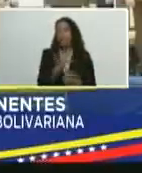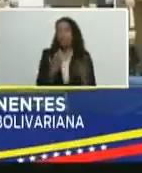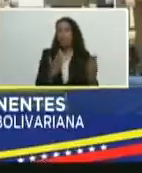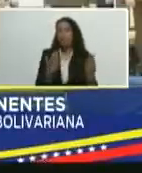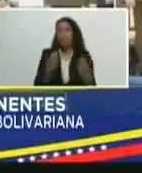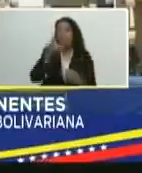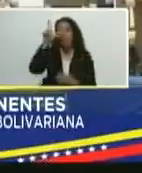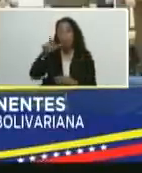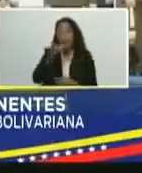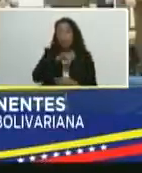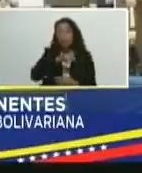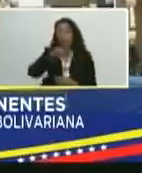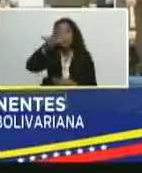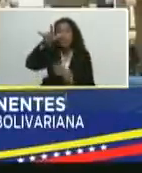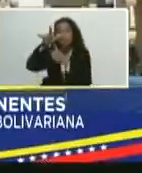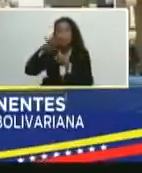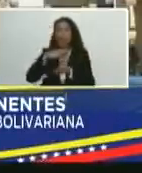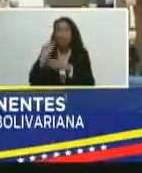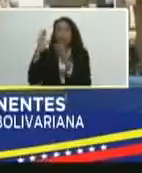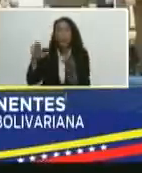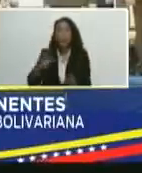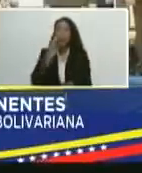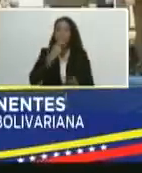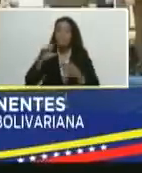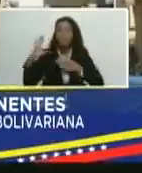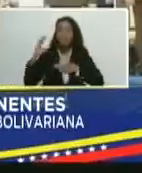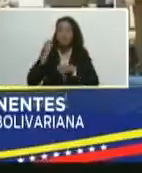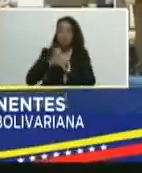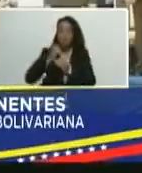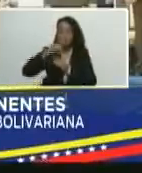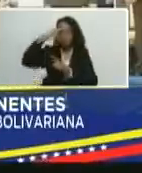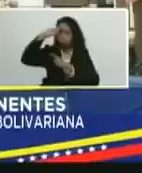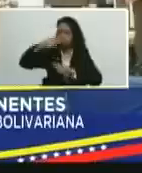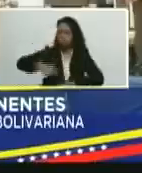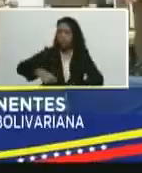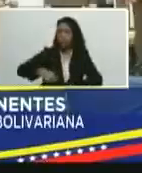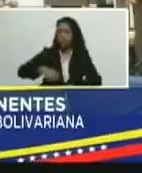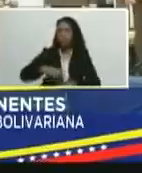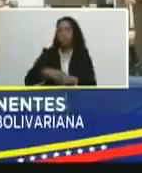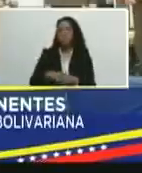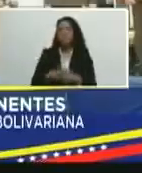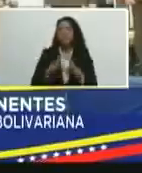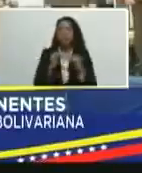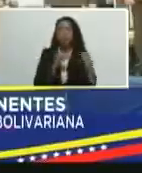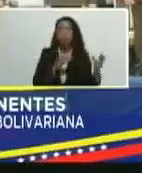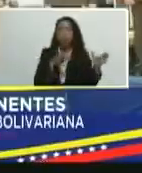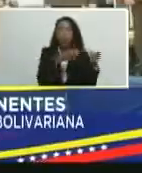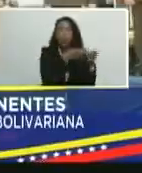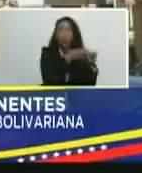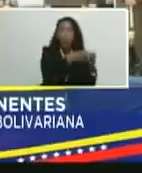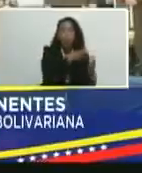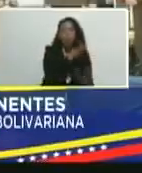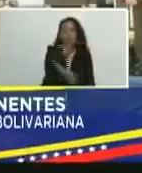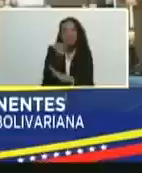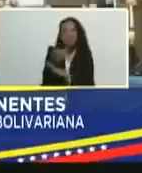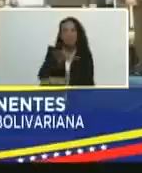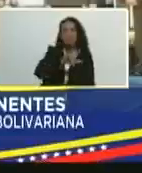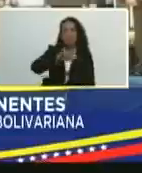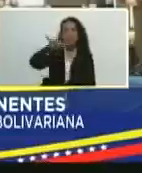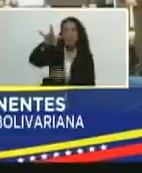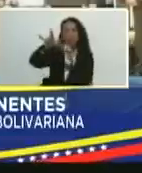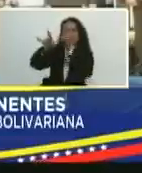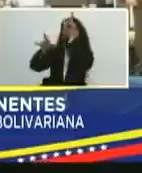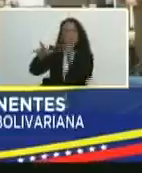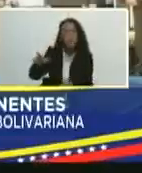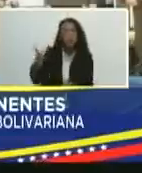Mártir en el cumplimiento de su deber y todos los ataques que hicieron